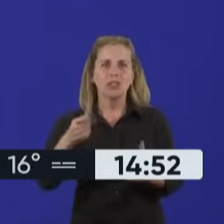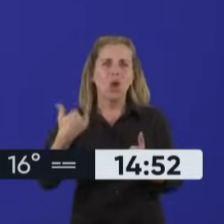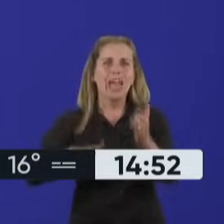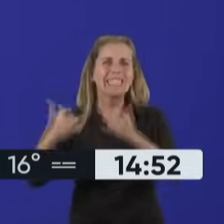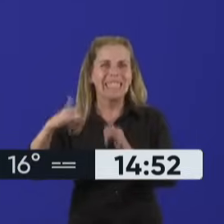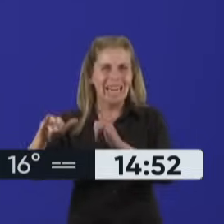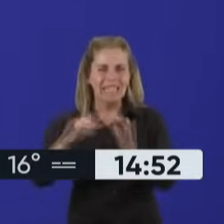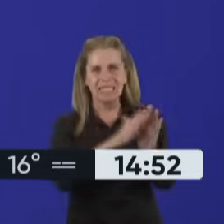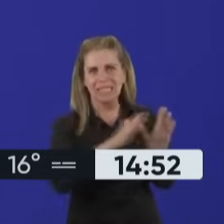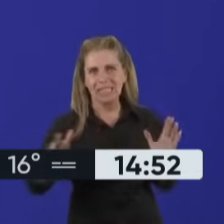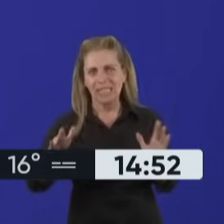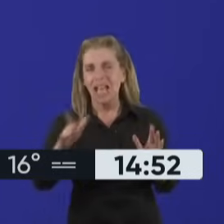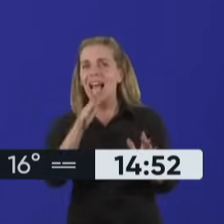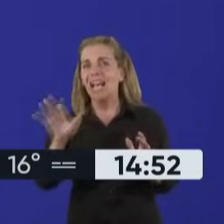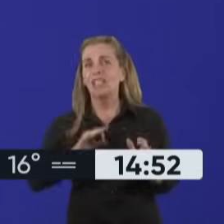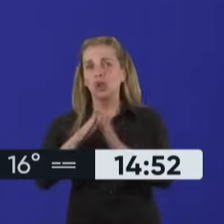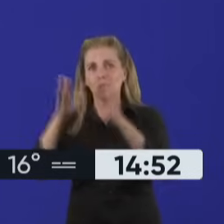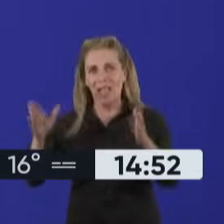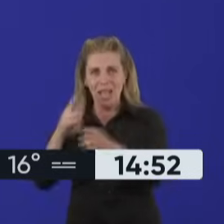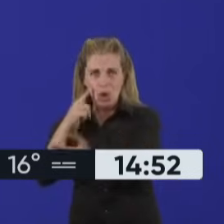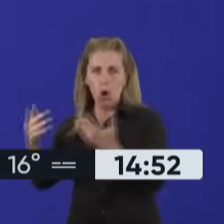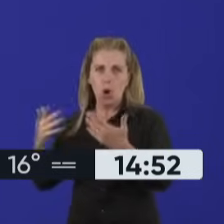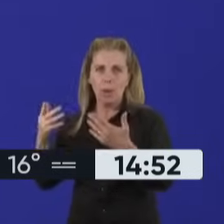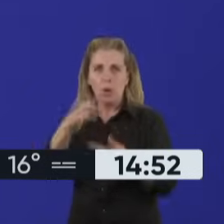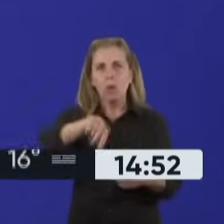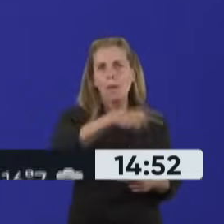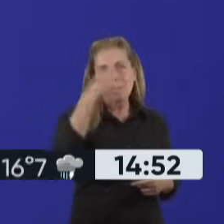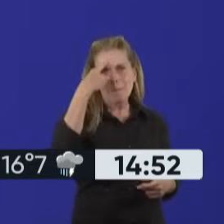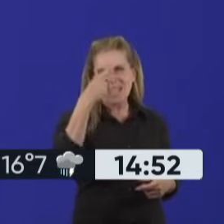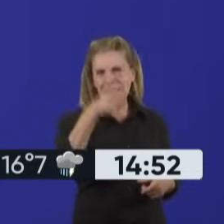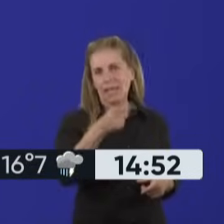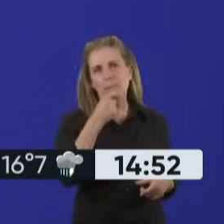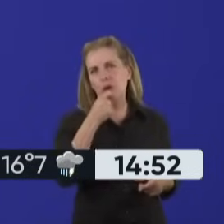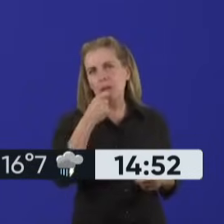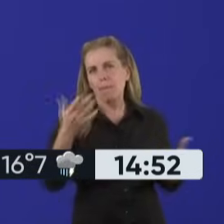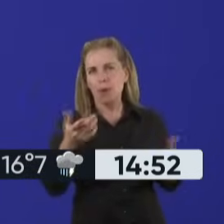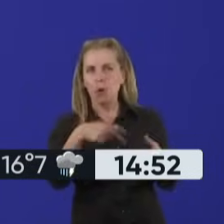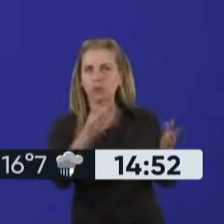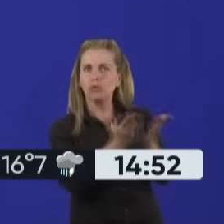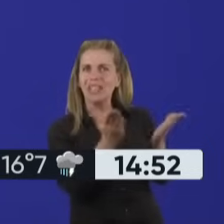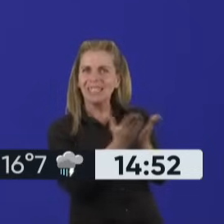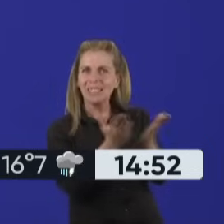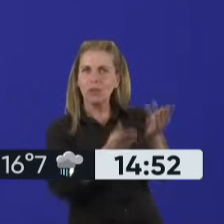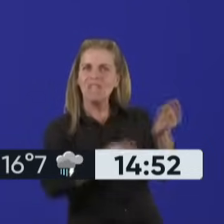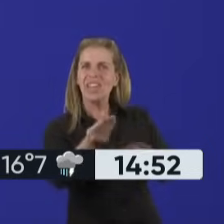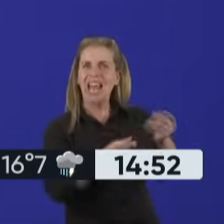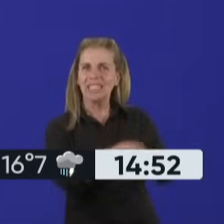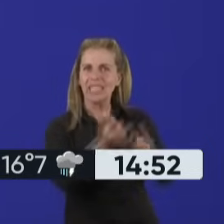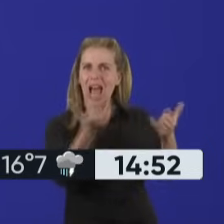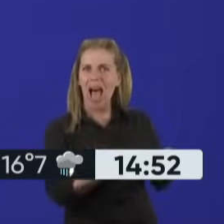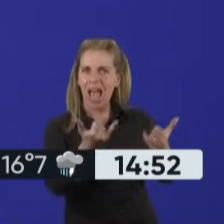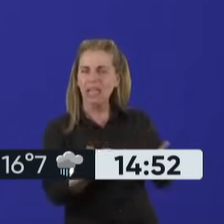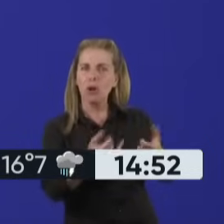durante 14 años, que es equivalente. Piensen que hay cuando ustedes estudian crecimiento hay una regla que se llama regla del